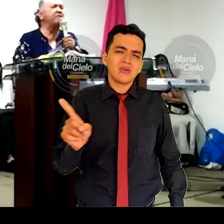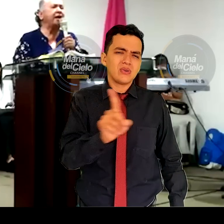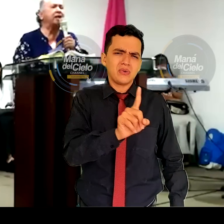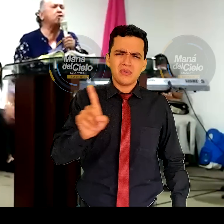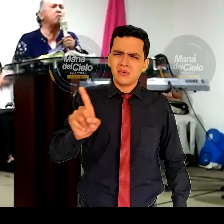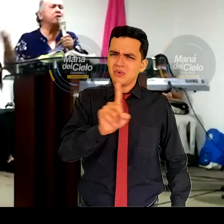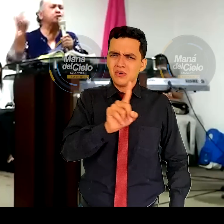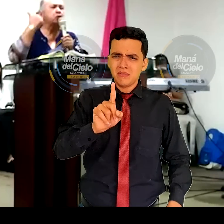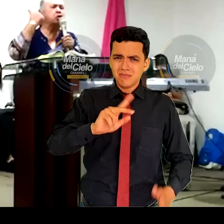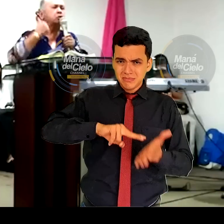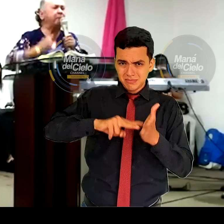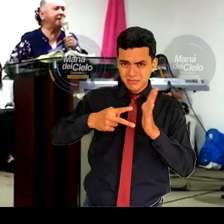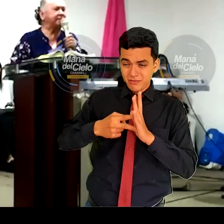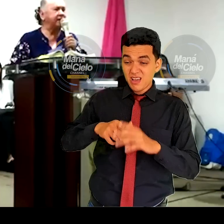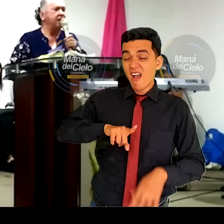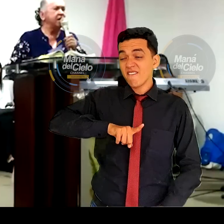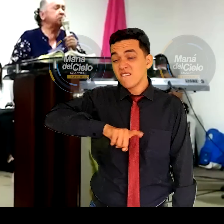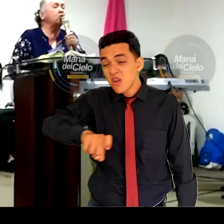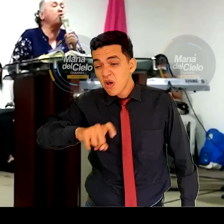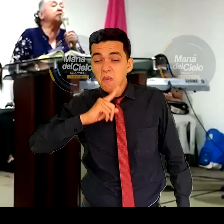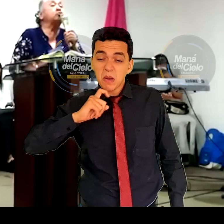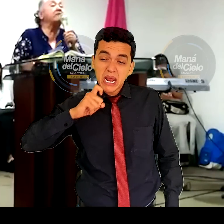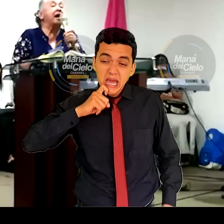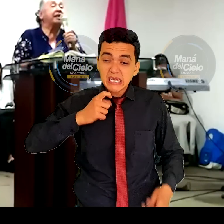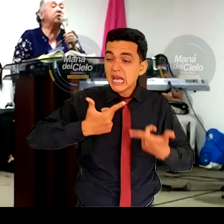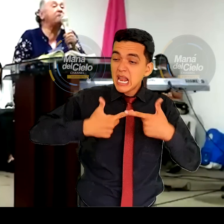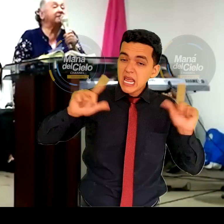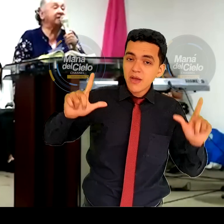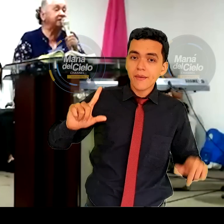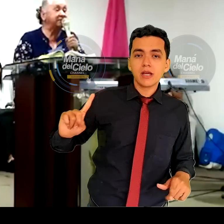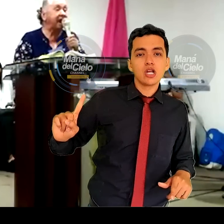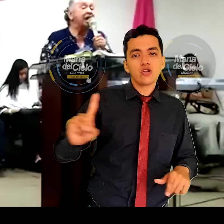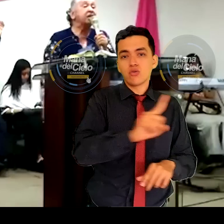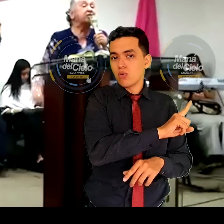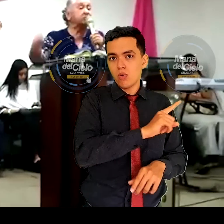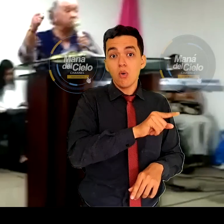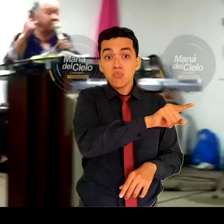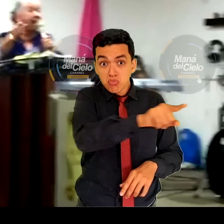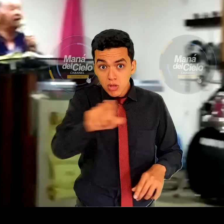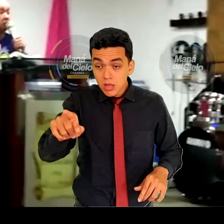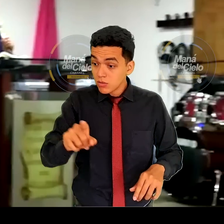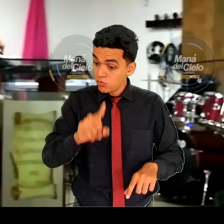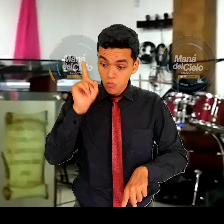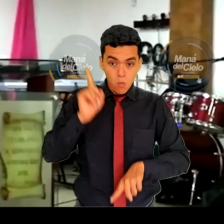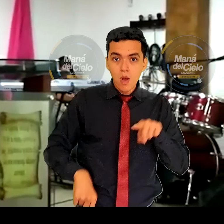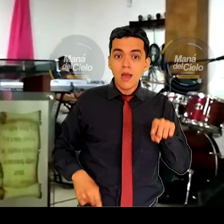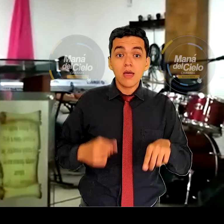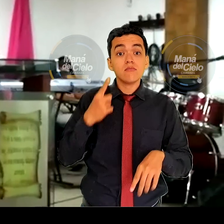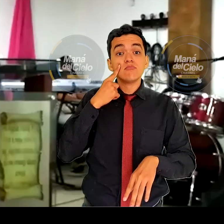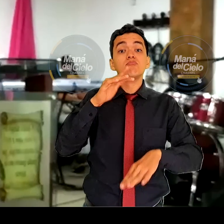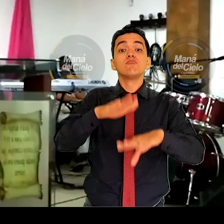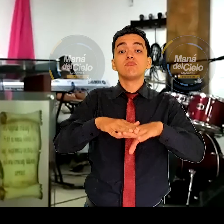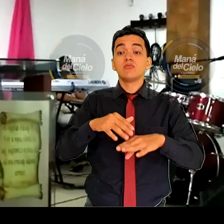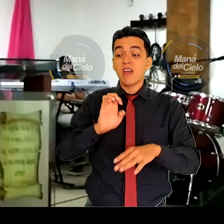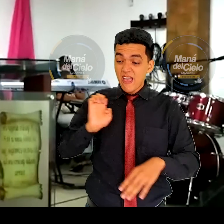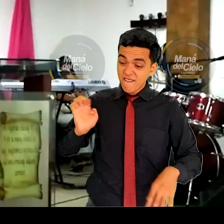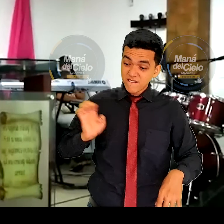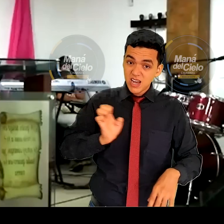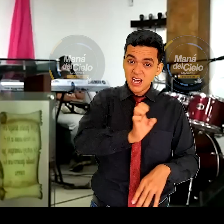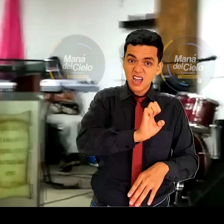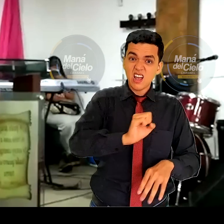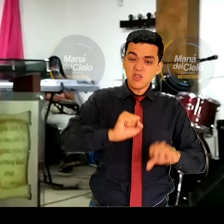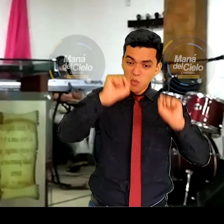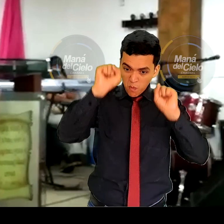llevar un evangelio como a nosotros nos parece. Esto no es un evangelio facilista, esto es un evangelio de poder, que cambia, que